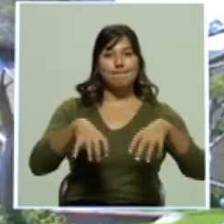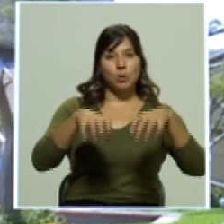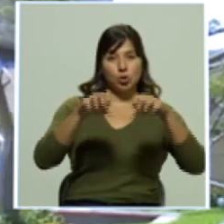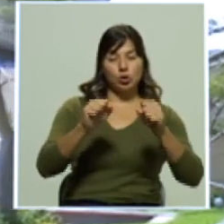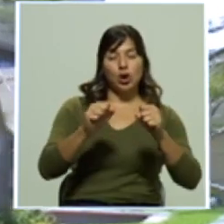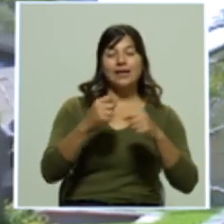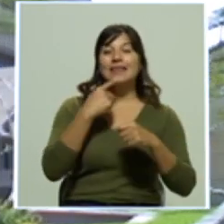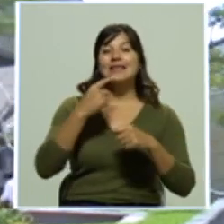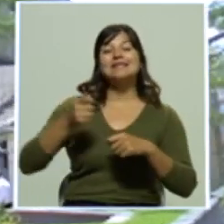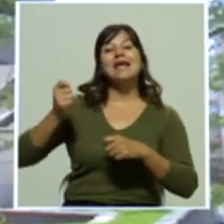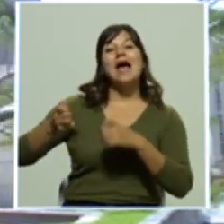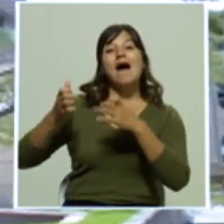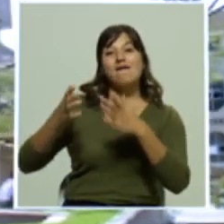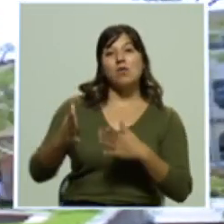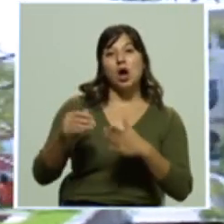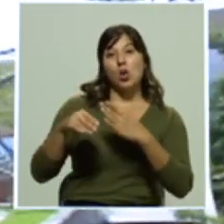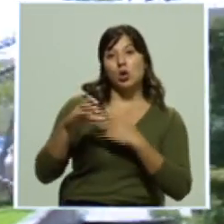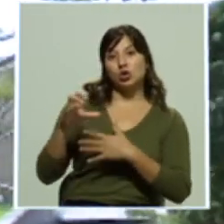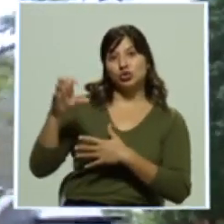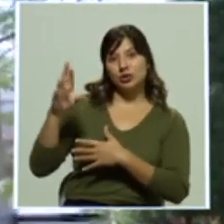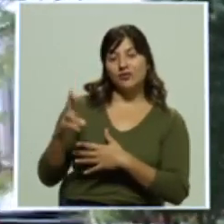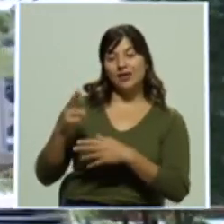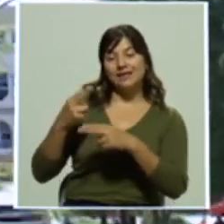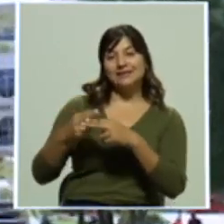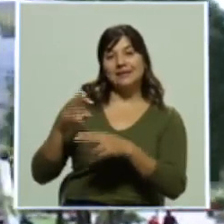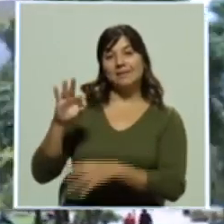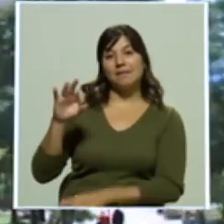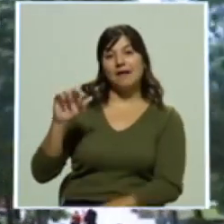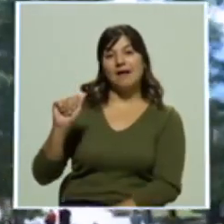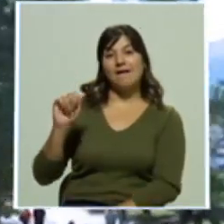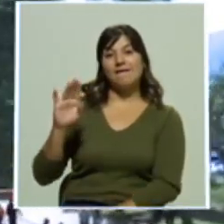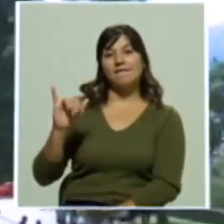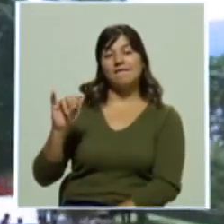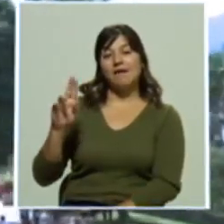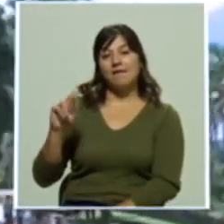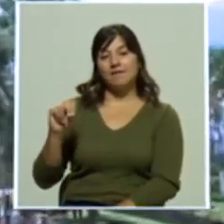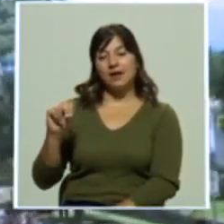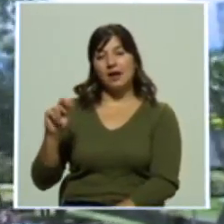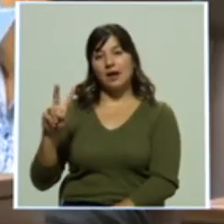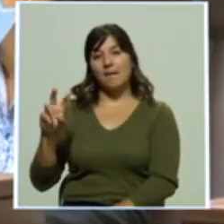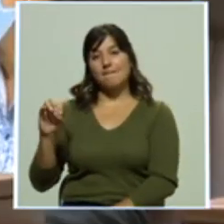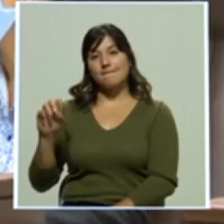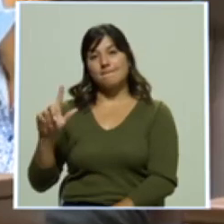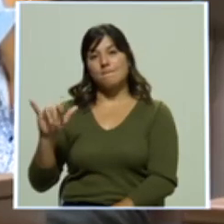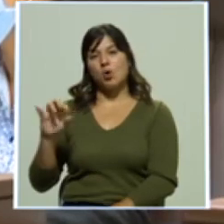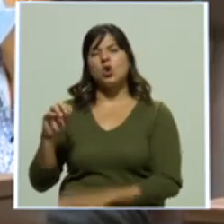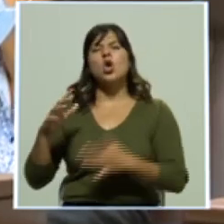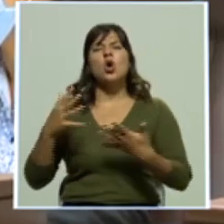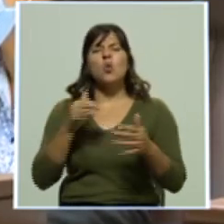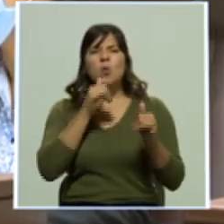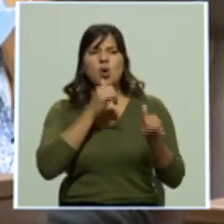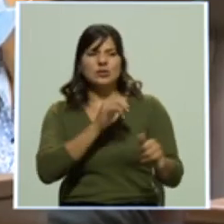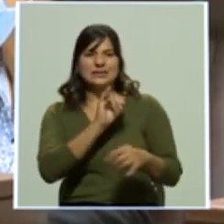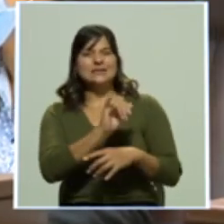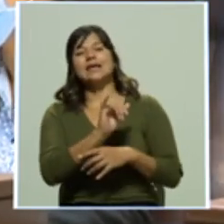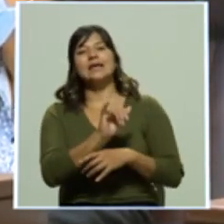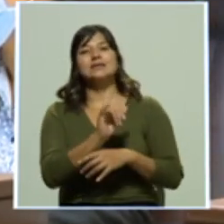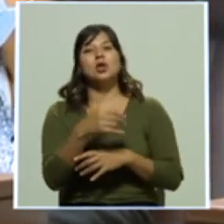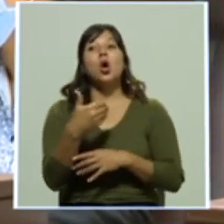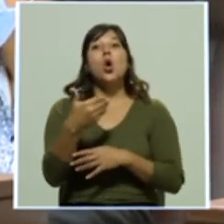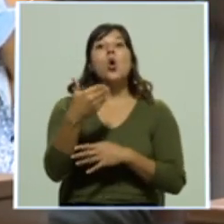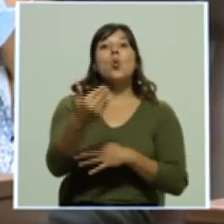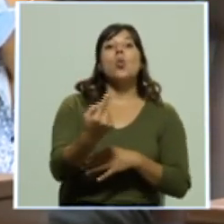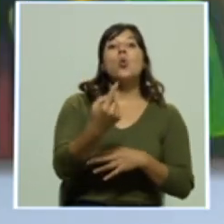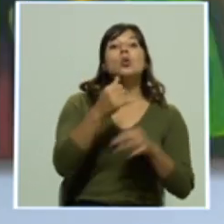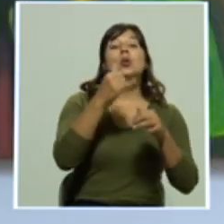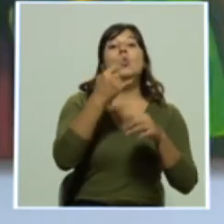Derecho Constitucional Fabián Bolio, se plantea cuando un ente de alguno de los poderes sobrepasa el límite funcional de otro poder de la